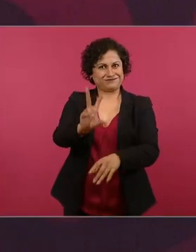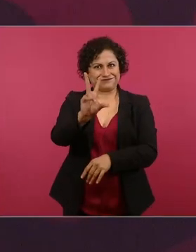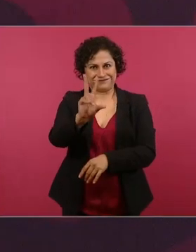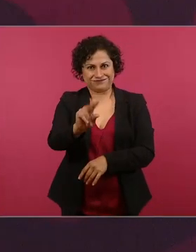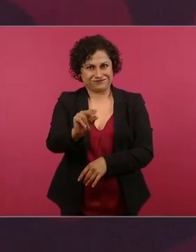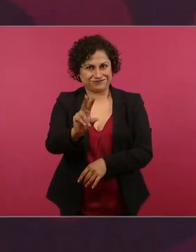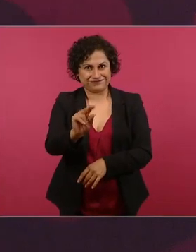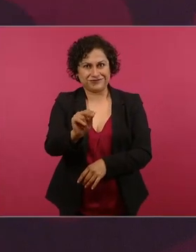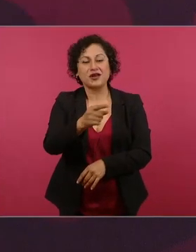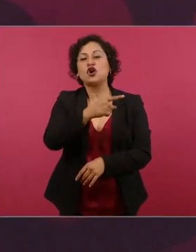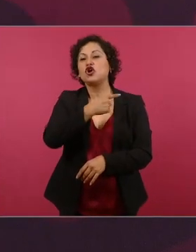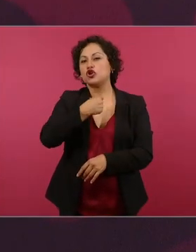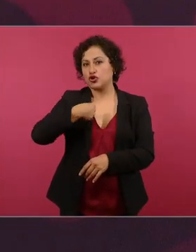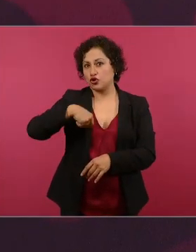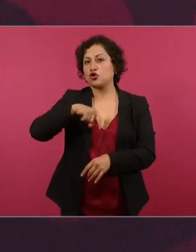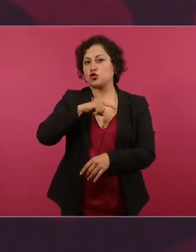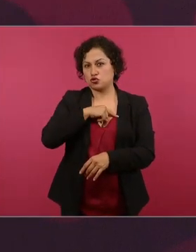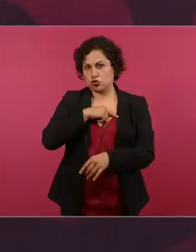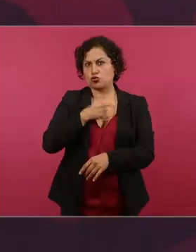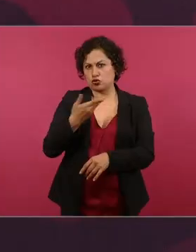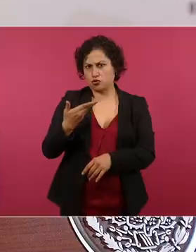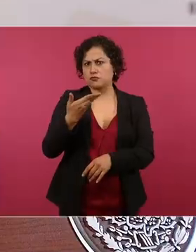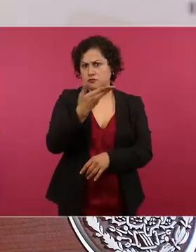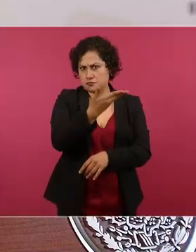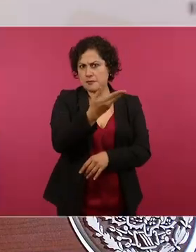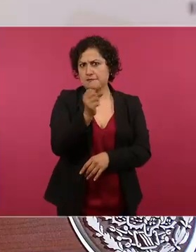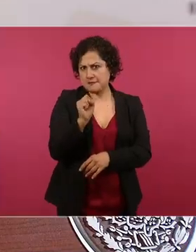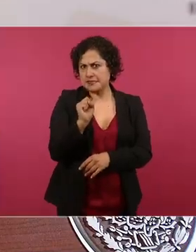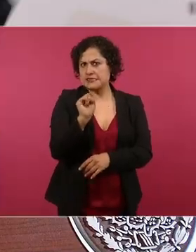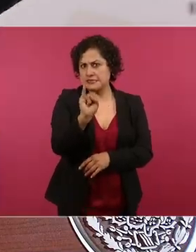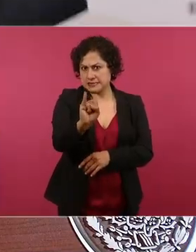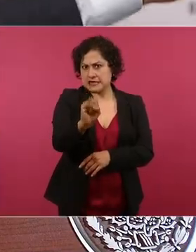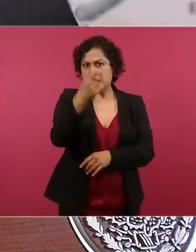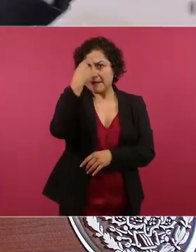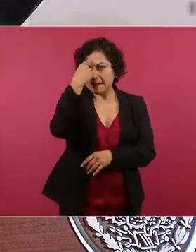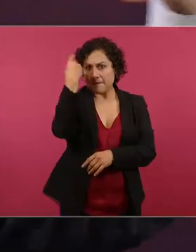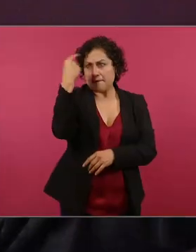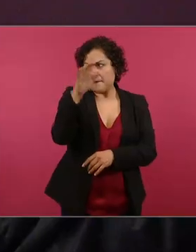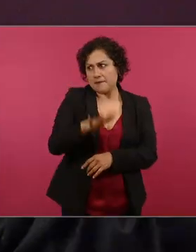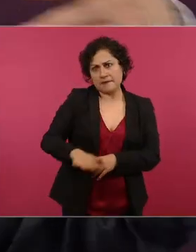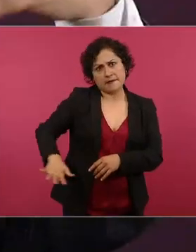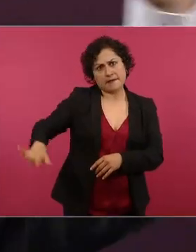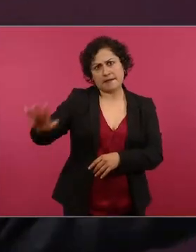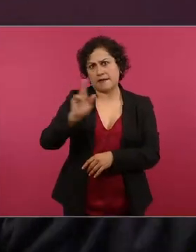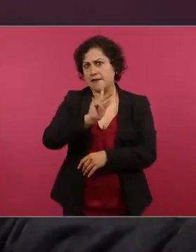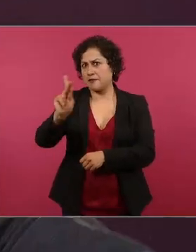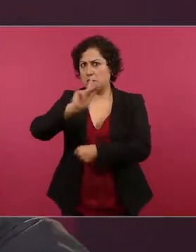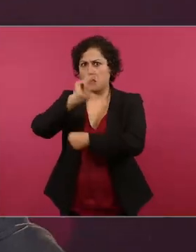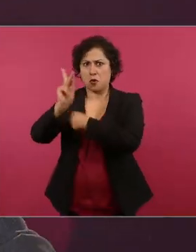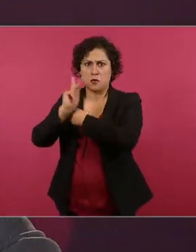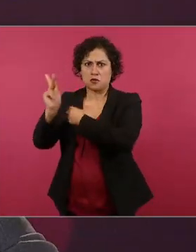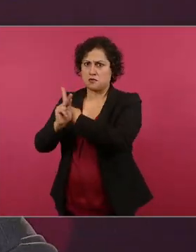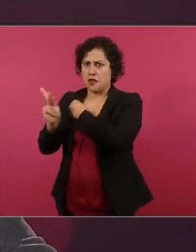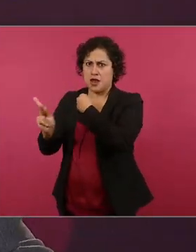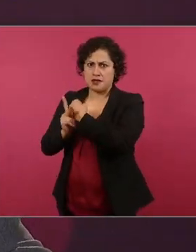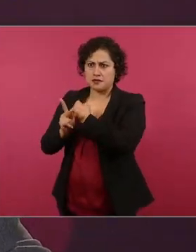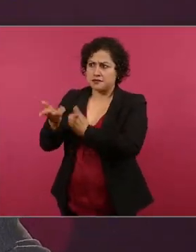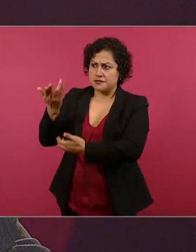pidiendo eso, para los pueblos, desarrollo.